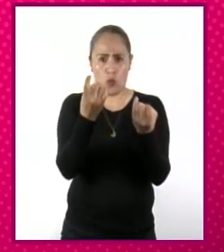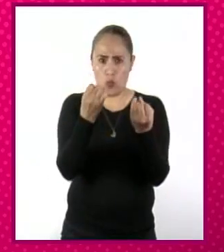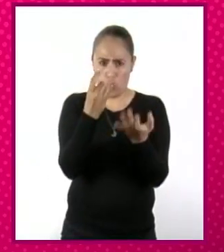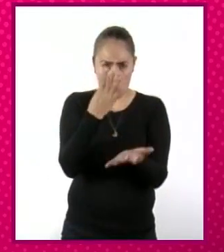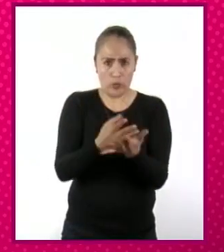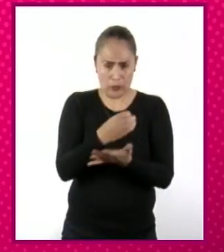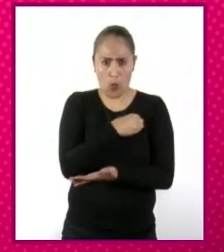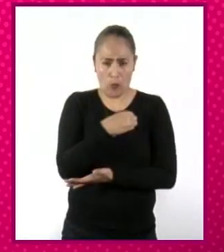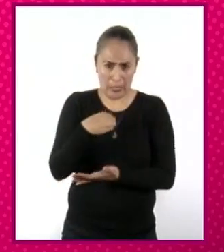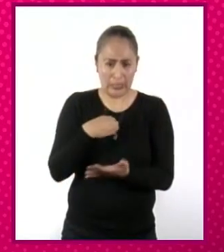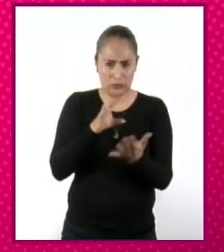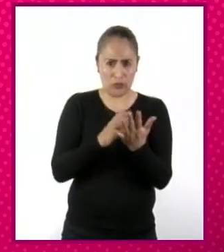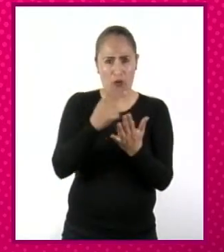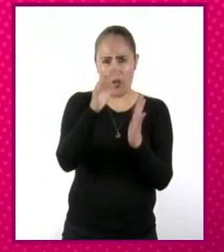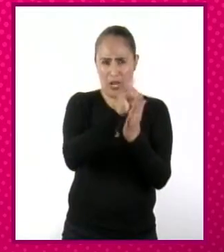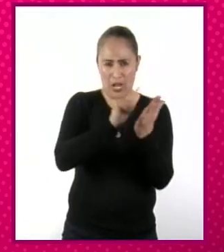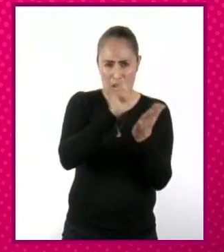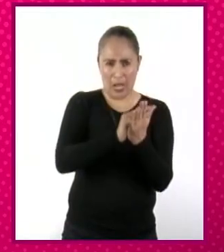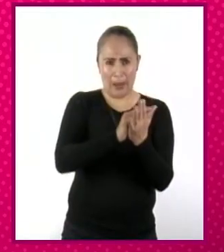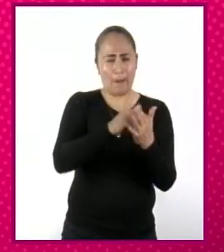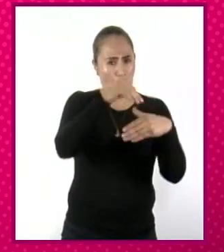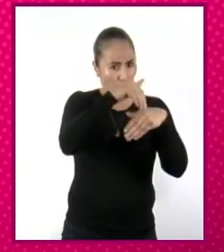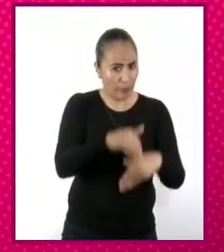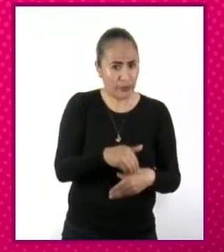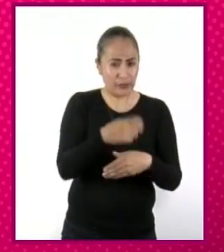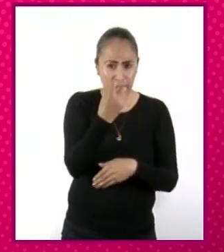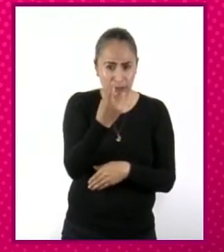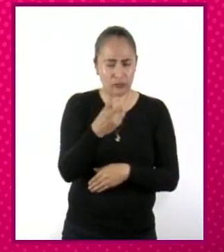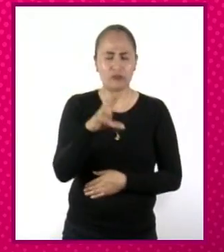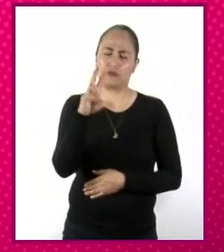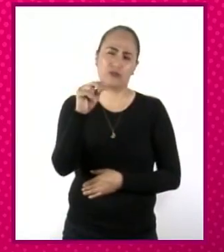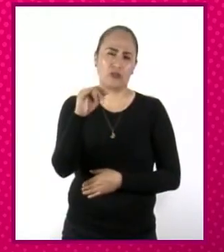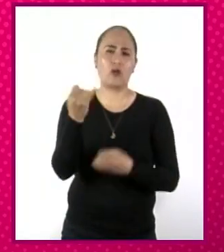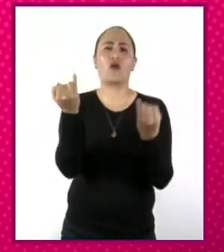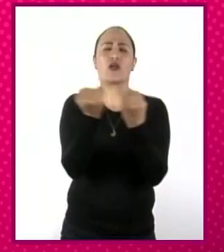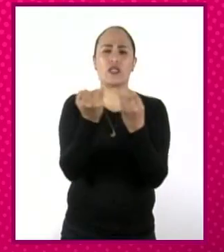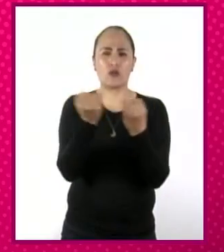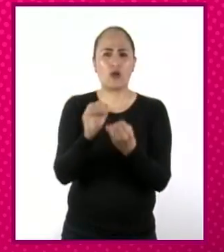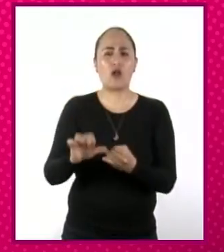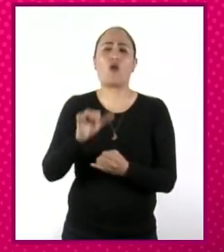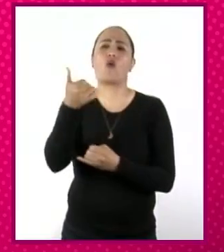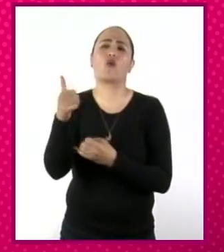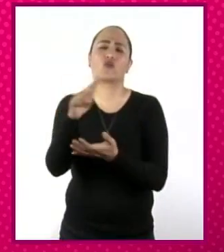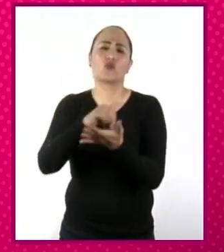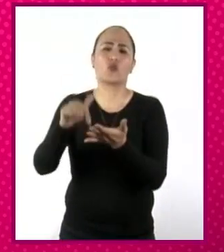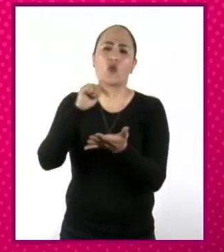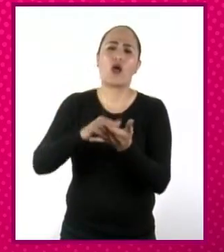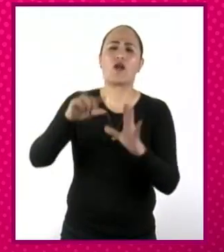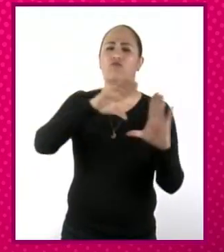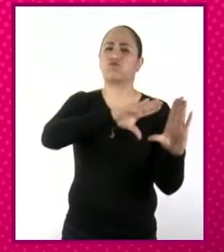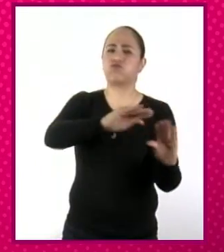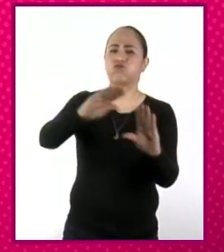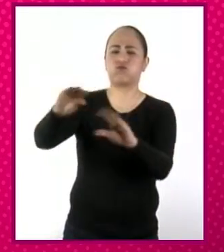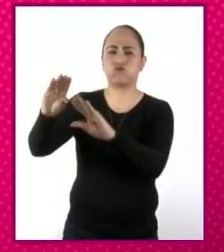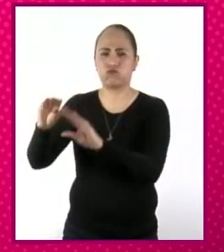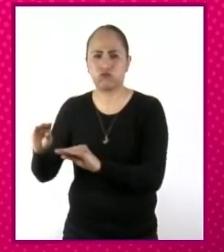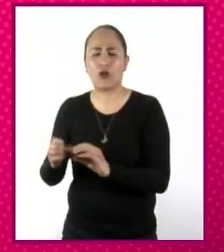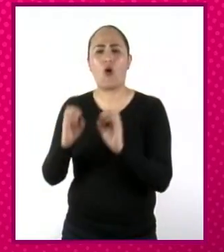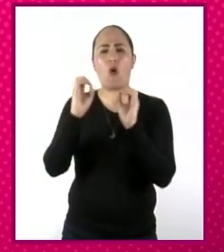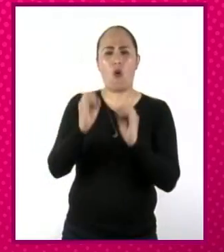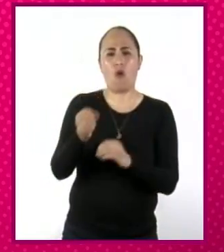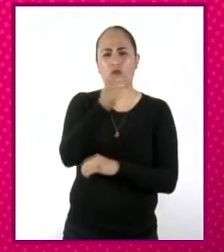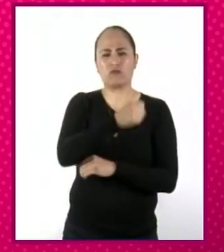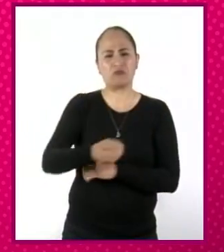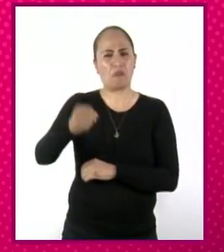acuerdo a este marco institucional, sino que tienen también la misión de llevarlas a otros lados del mundo y en todo caso imponerlas a